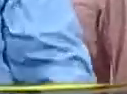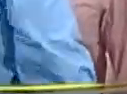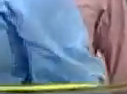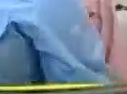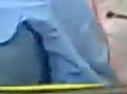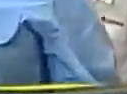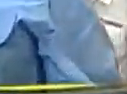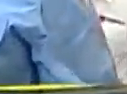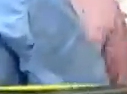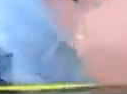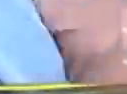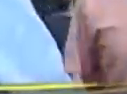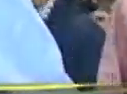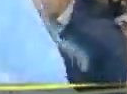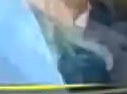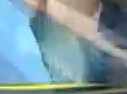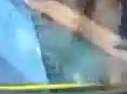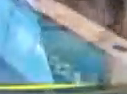Moros.